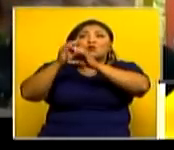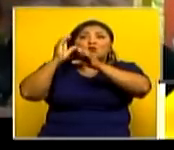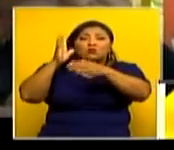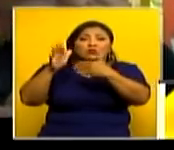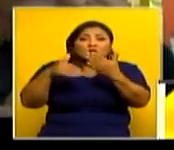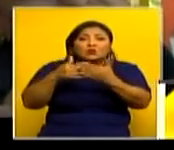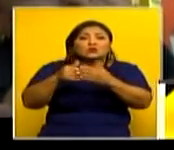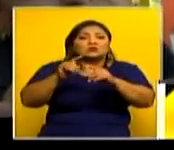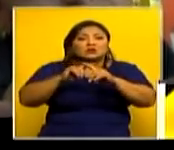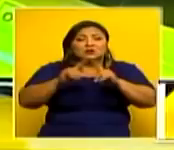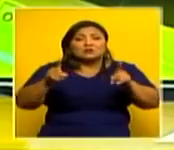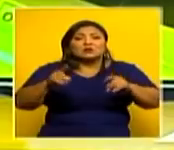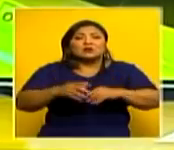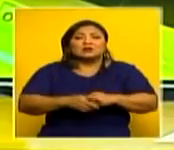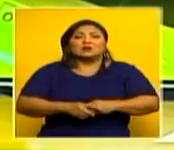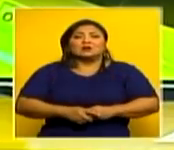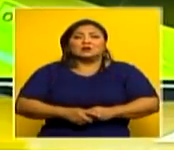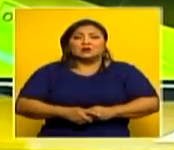mercancías.